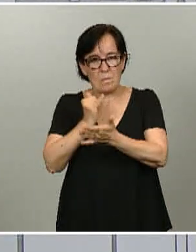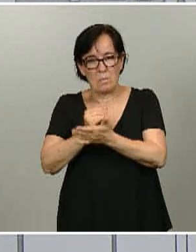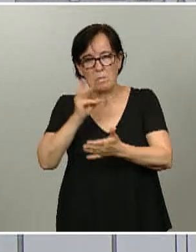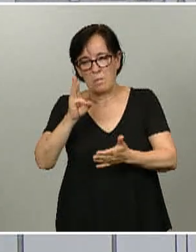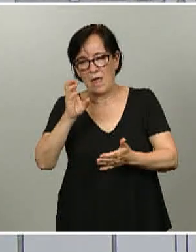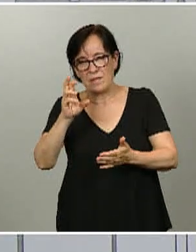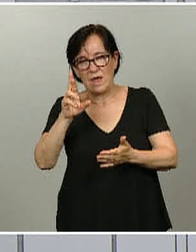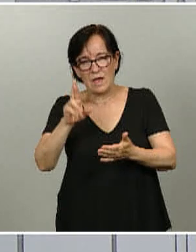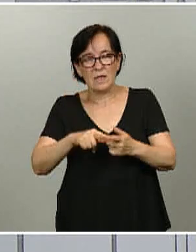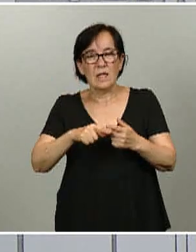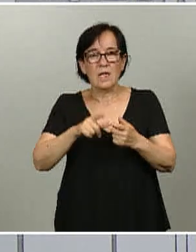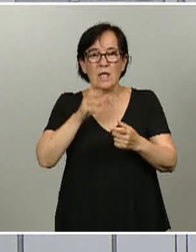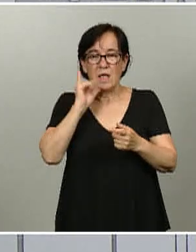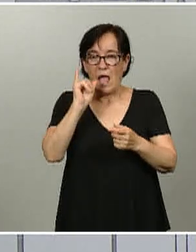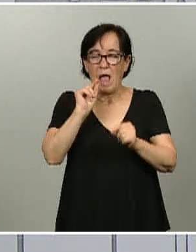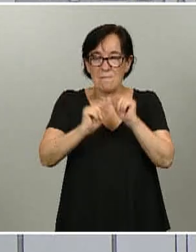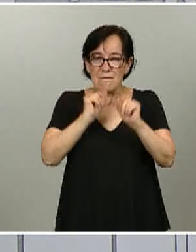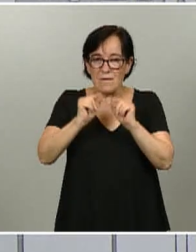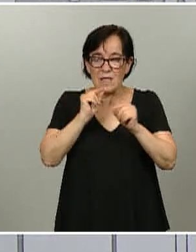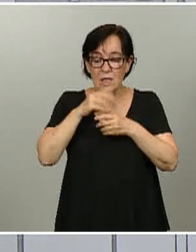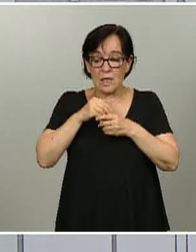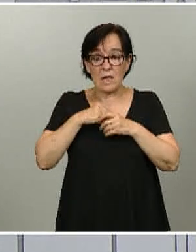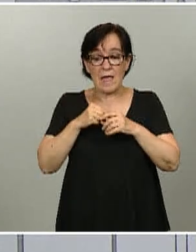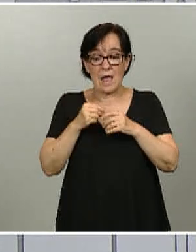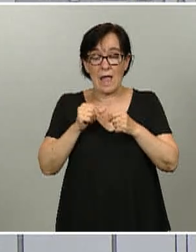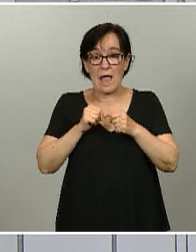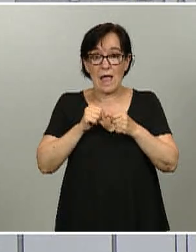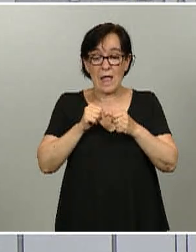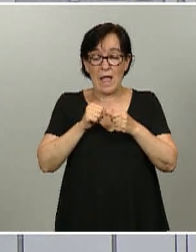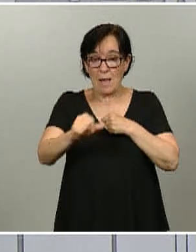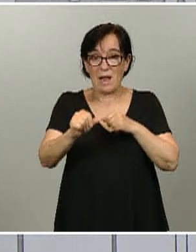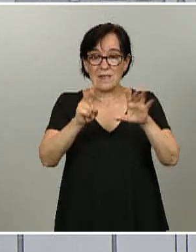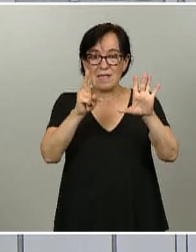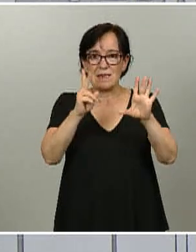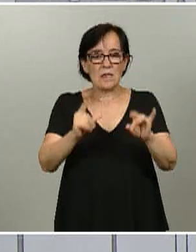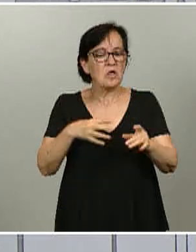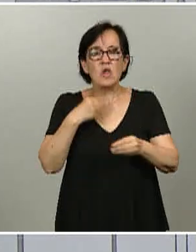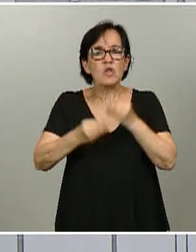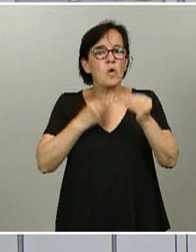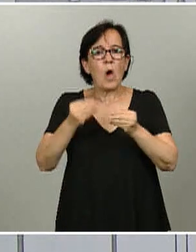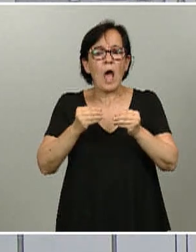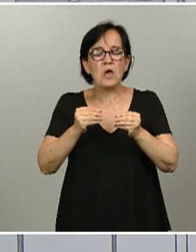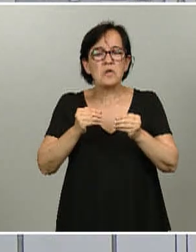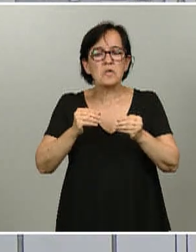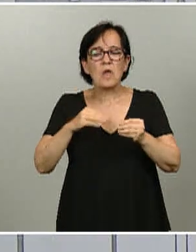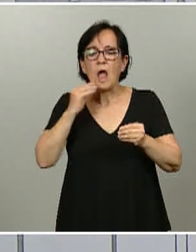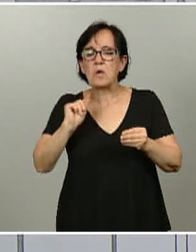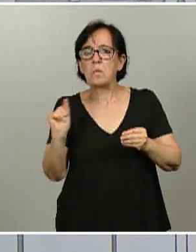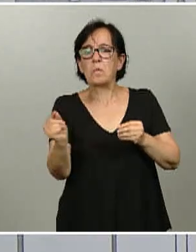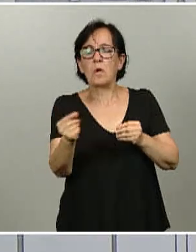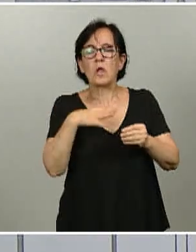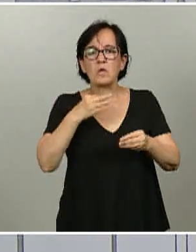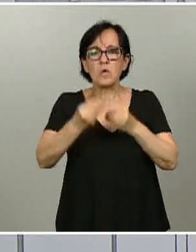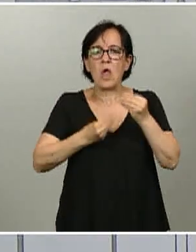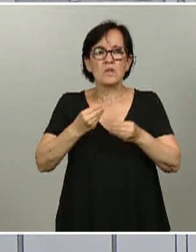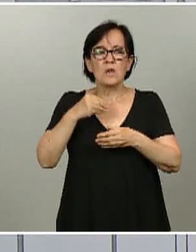viral, a partir del 7º día hay estudios que muestran que no ha producido ningún caso secundario y sí que los ha producido